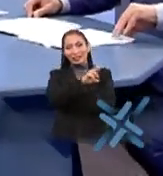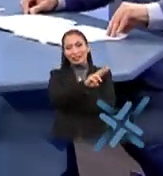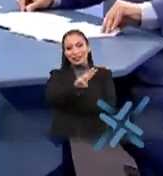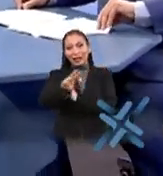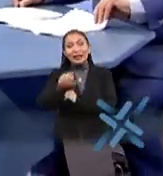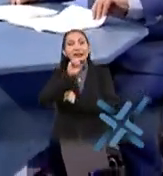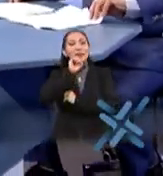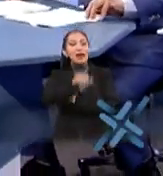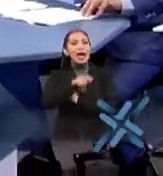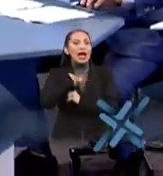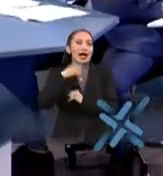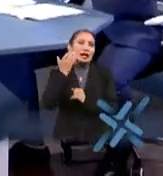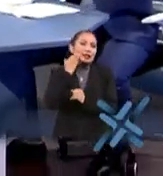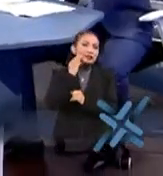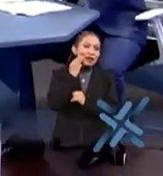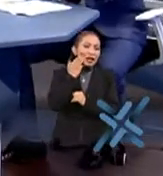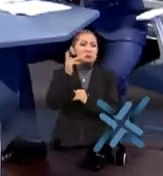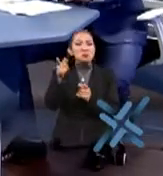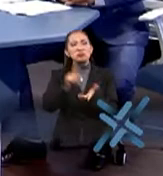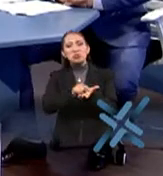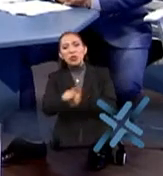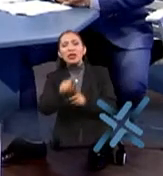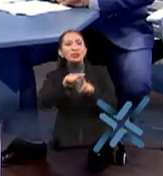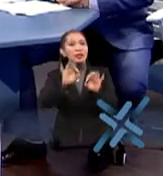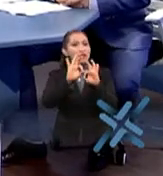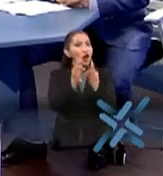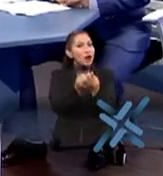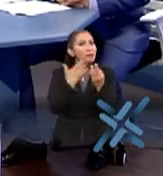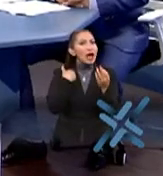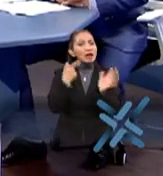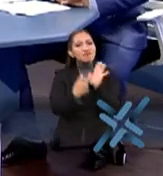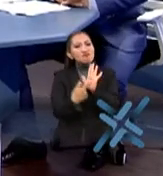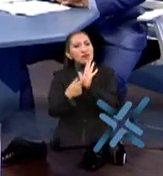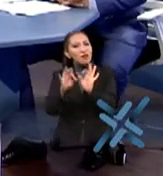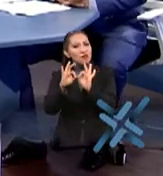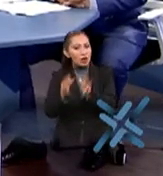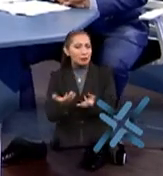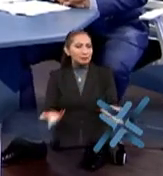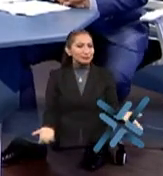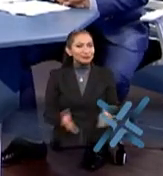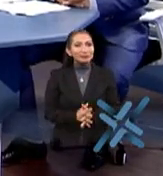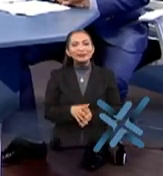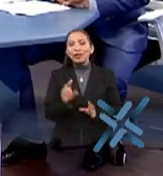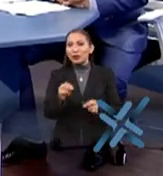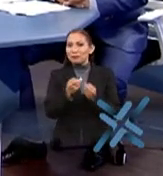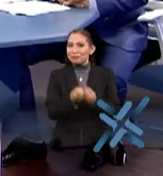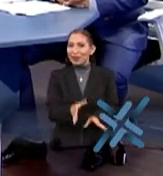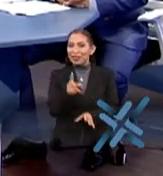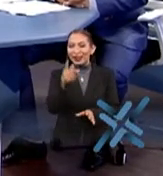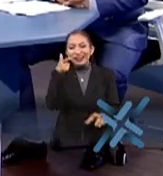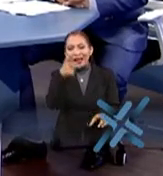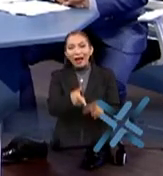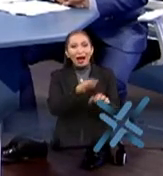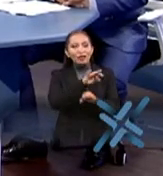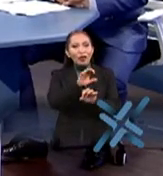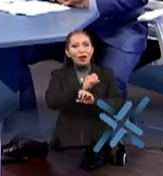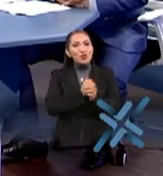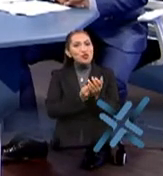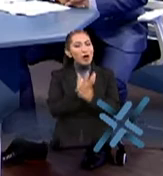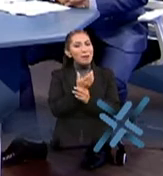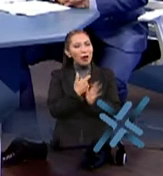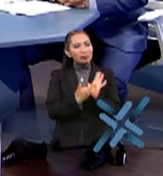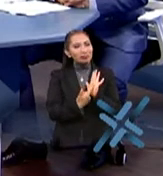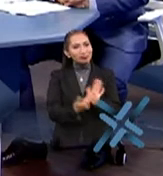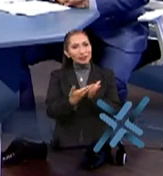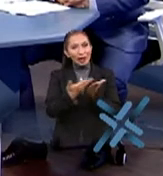también plataformas de redes sociales con diferentes formatos y en distintas presentaciones. Así que no se pierdan de descubrir todo lo que tenemos para